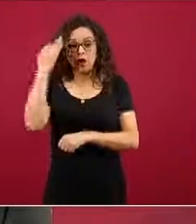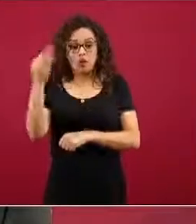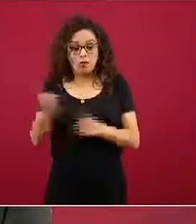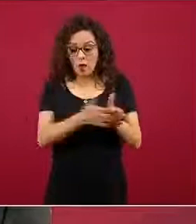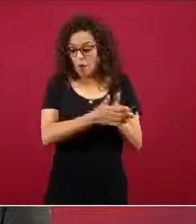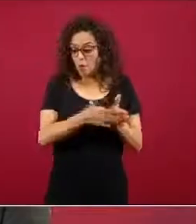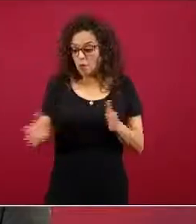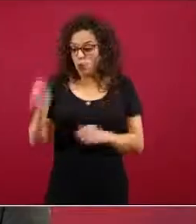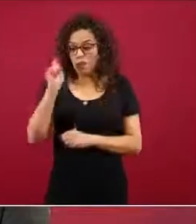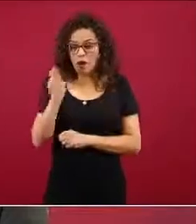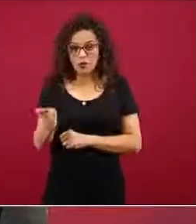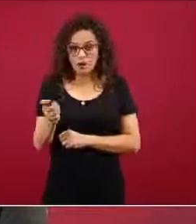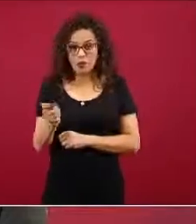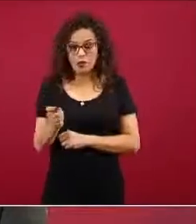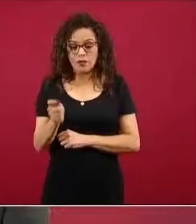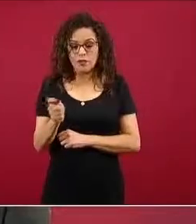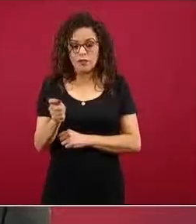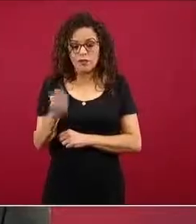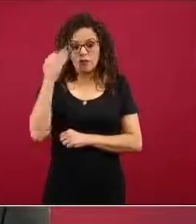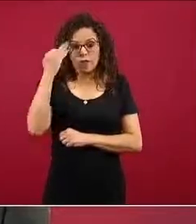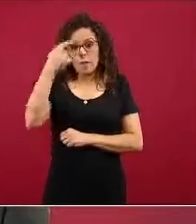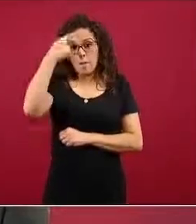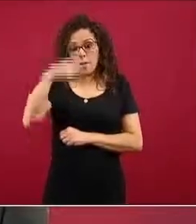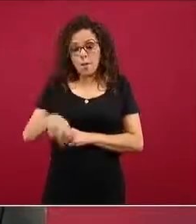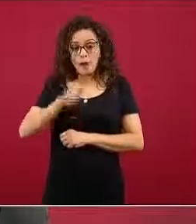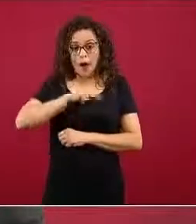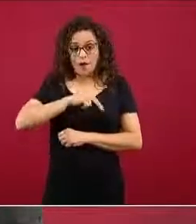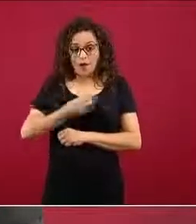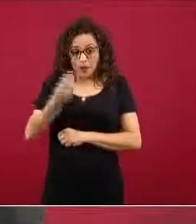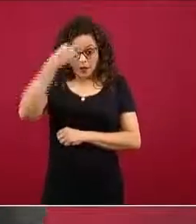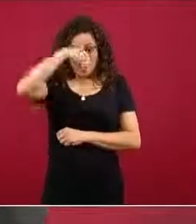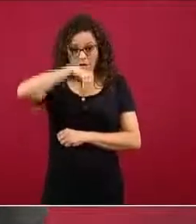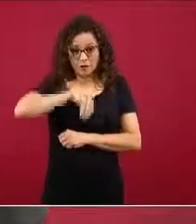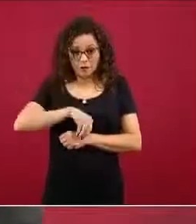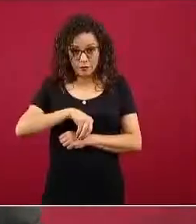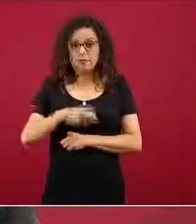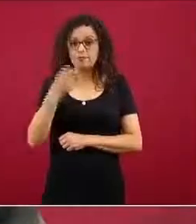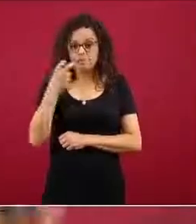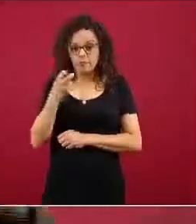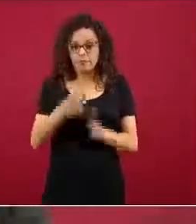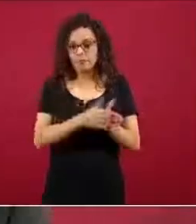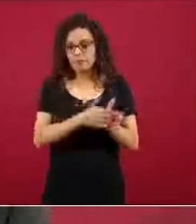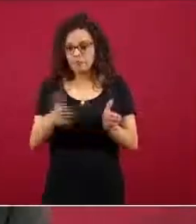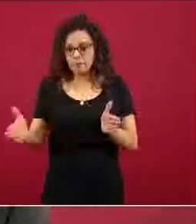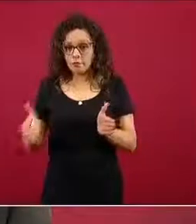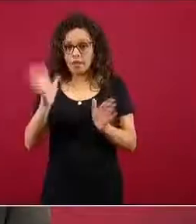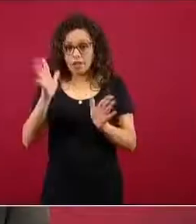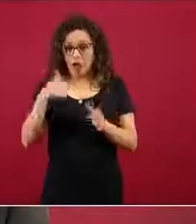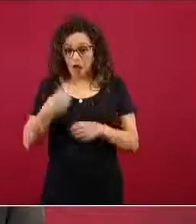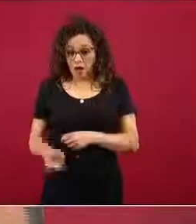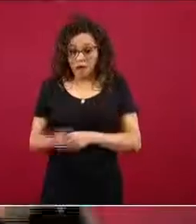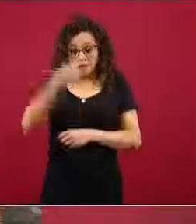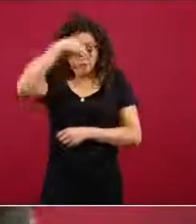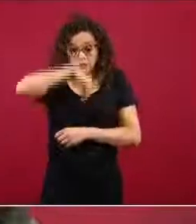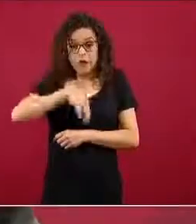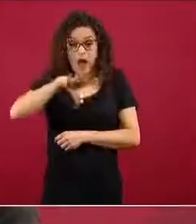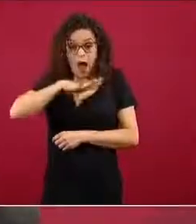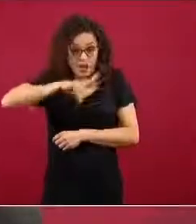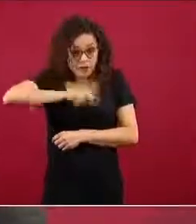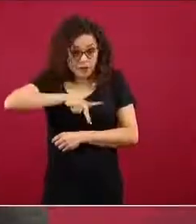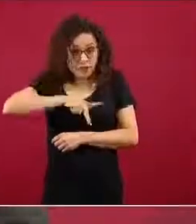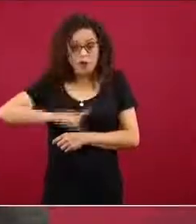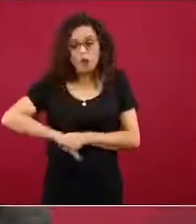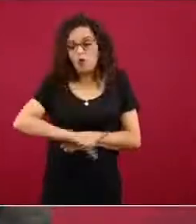medio es 6 a 7 días y es el periodo de incubación, es el tiempo transcurrido entre que recibo el virus y empiezo